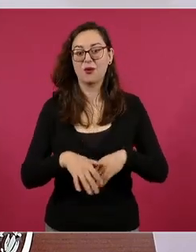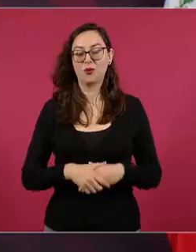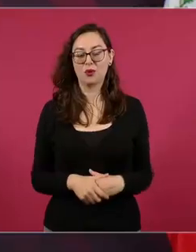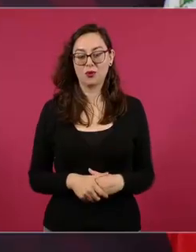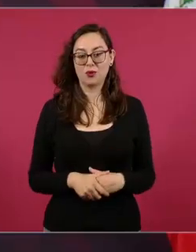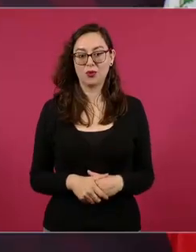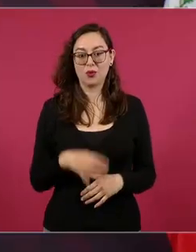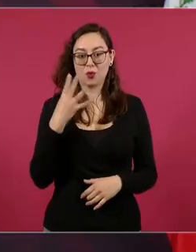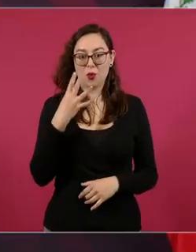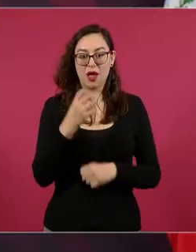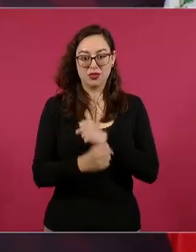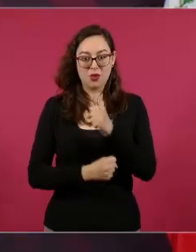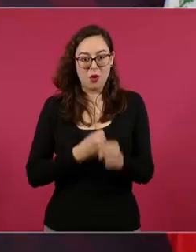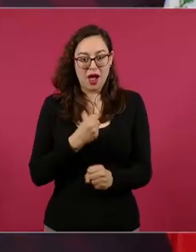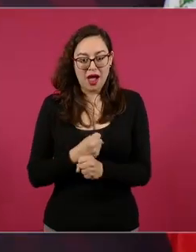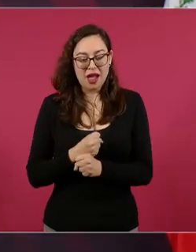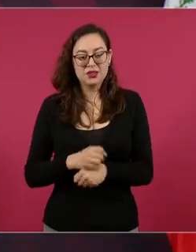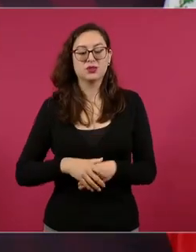Cuatro años,